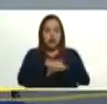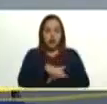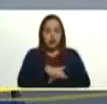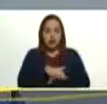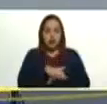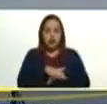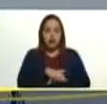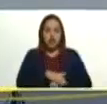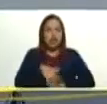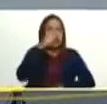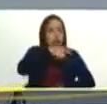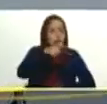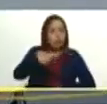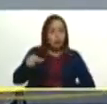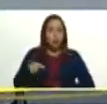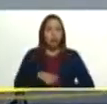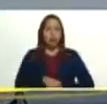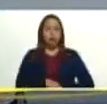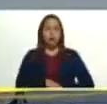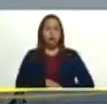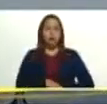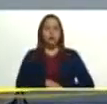nuestras civilizaciones,